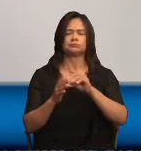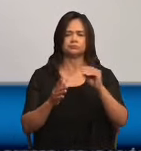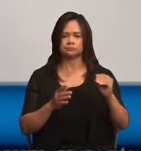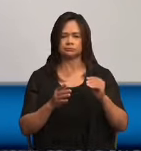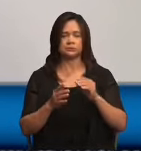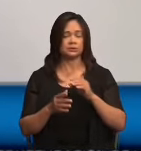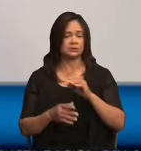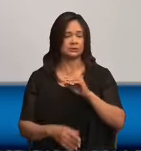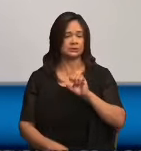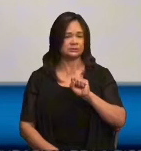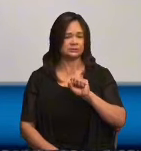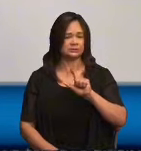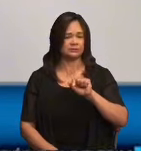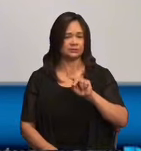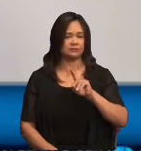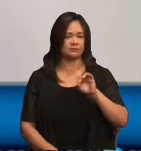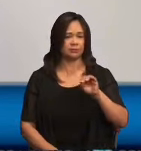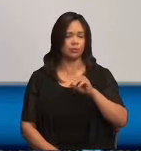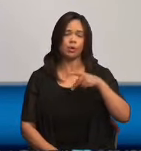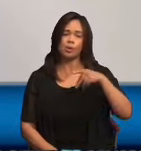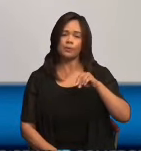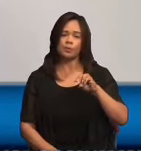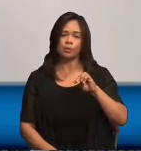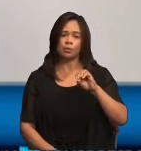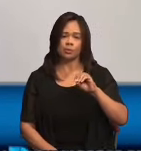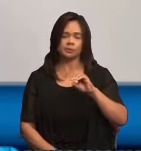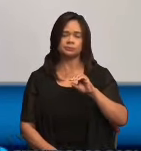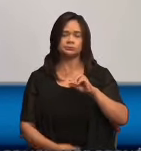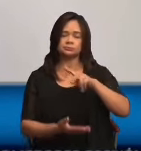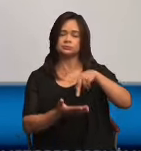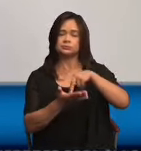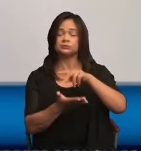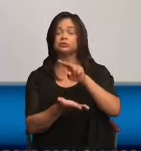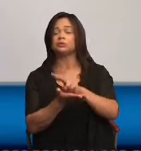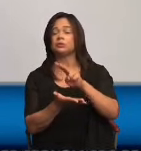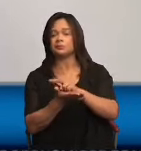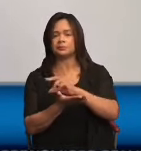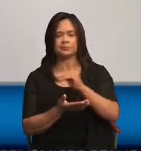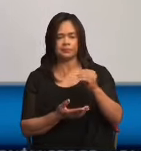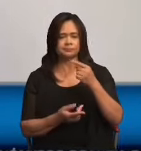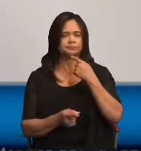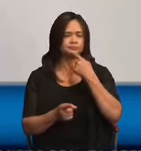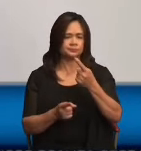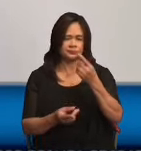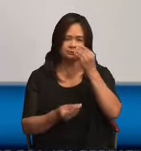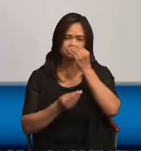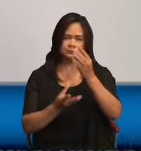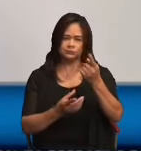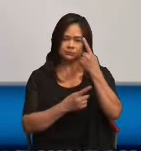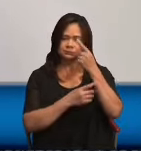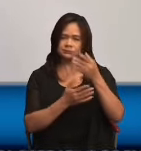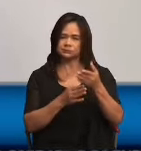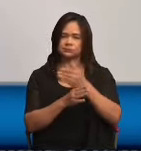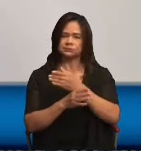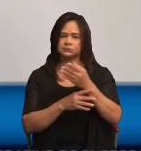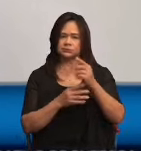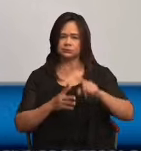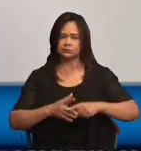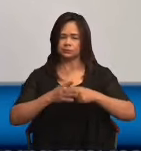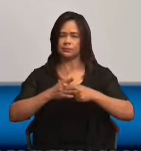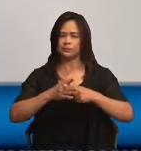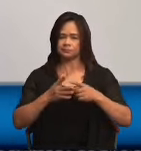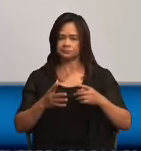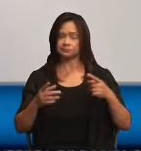Salvador Beato de sector Los Pomos, municipio y provincia La Vega, donde se confirmó la información preliminar e inicial de